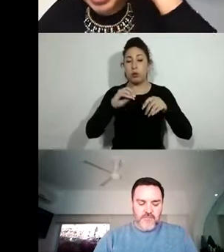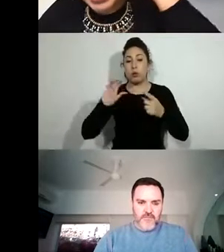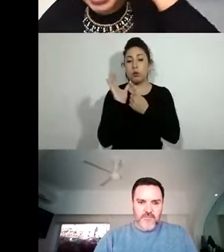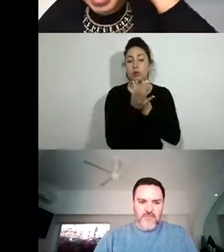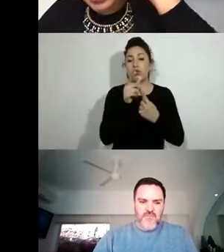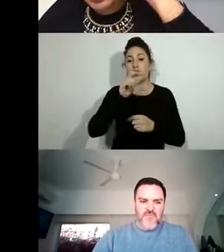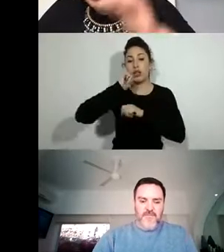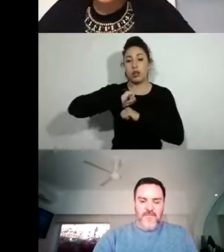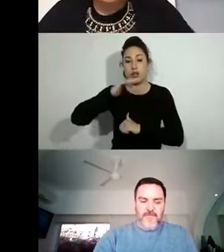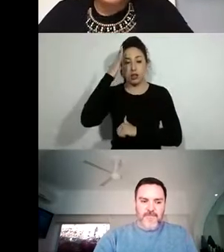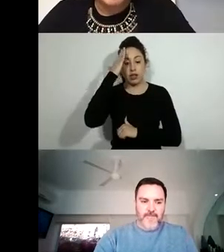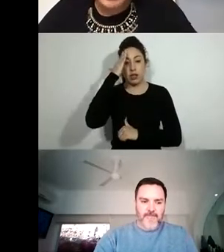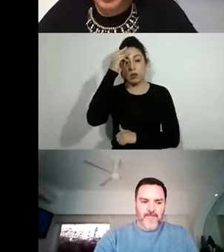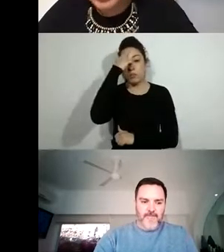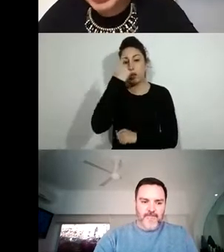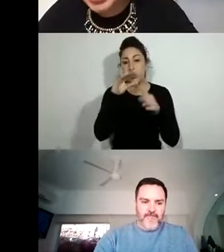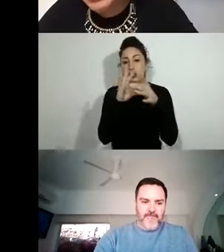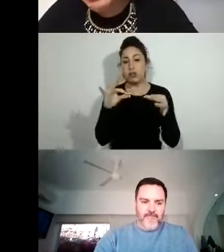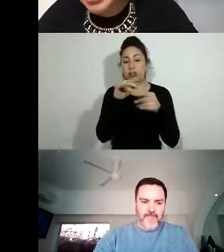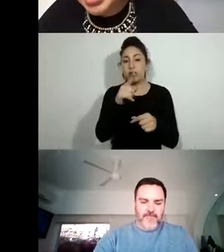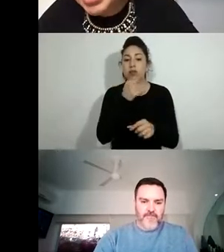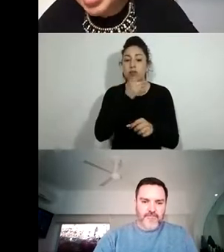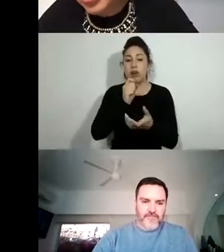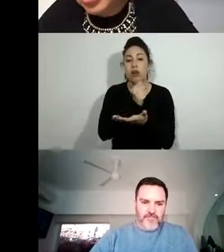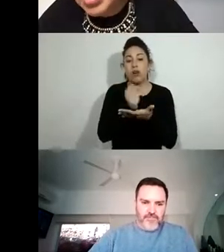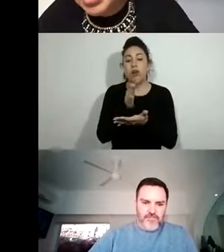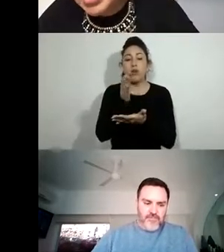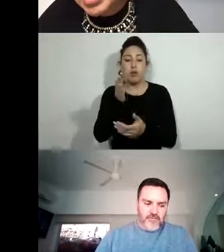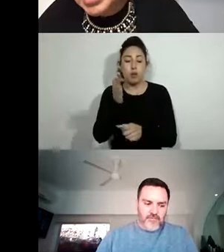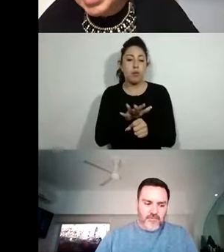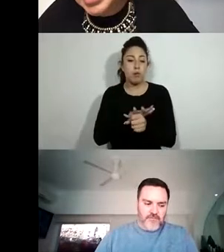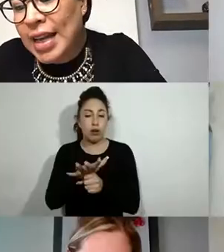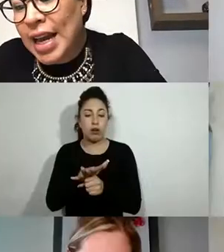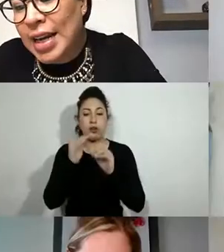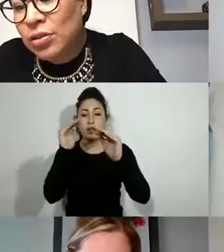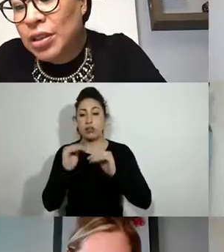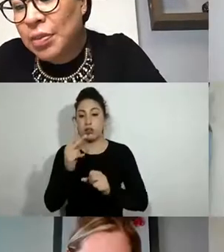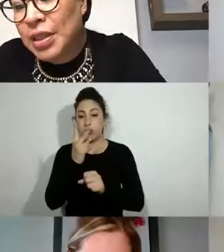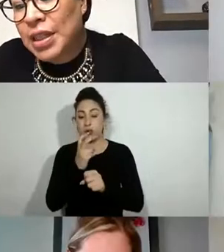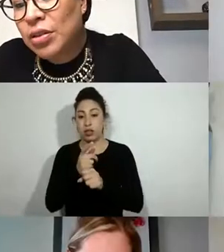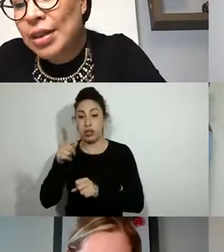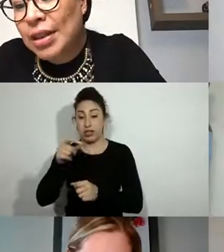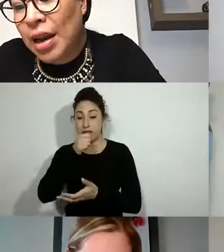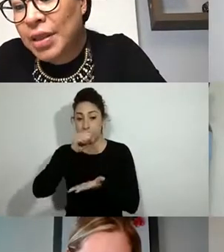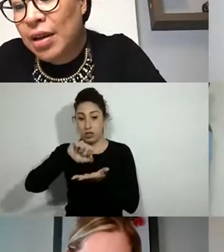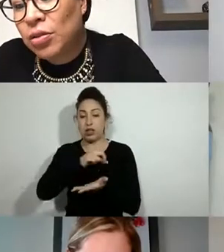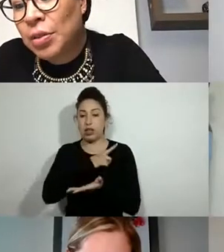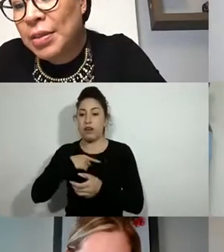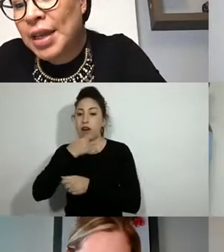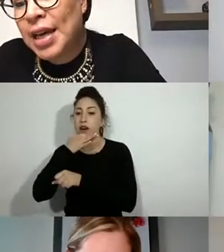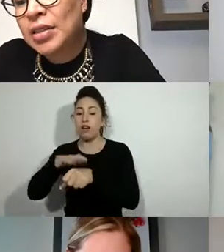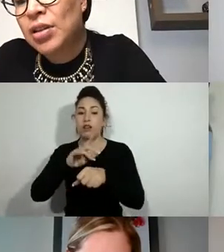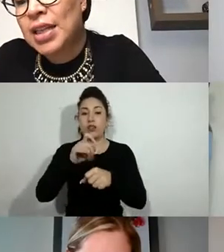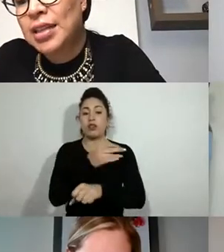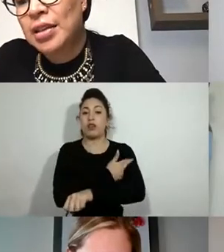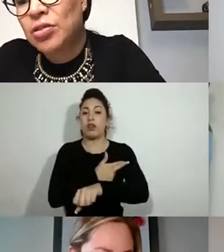correspondan, señalando para qué efecto se turna. Y, segundo, la Secretaría hará constar por escrito el trámite y lo